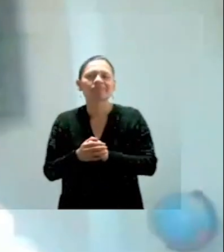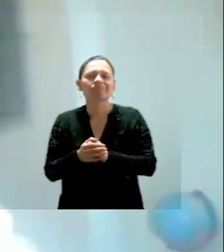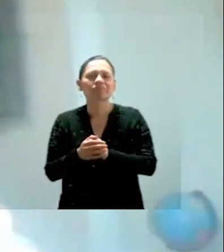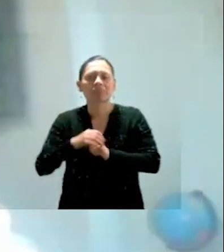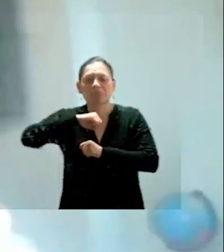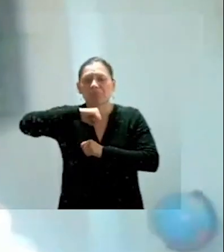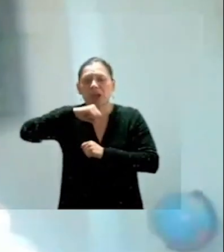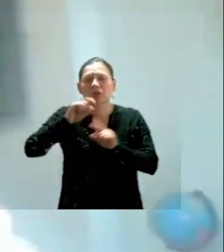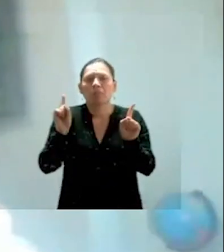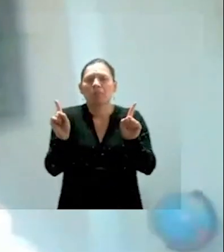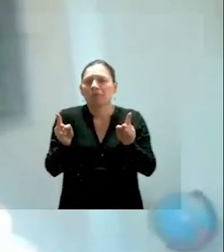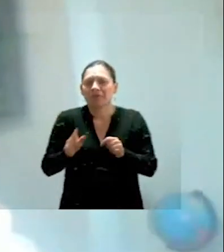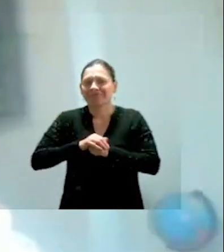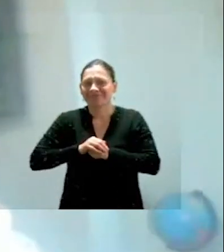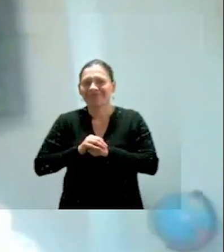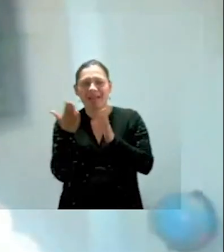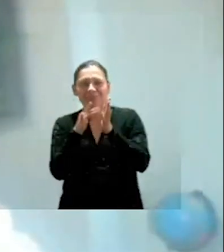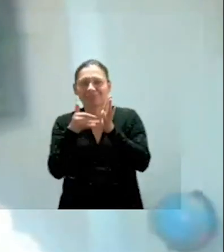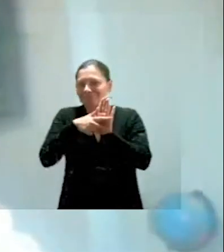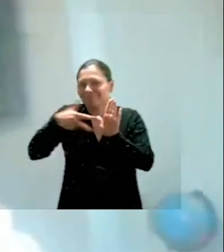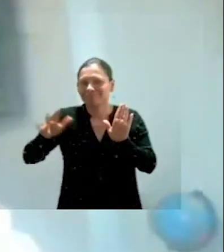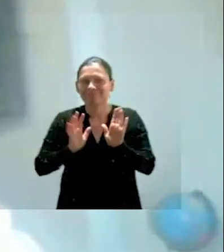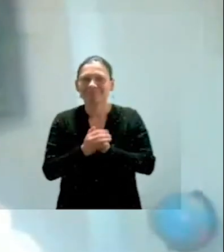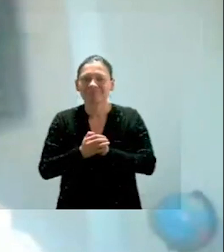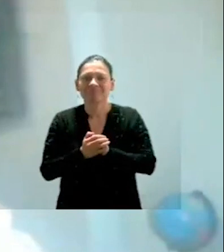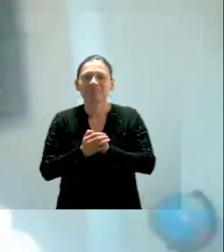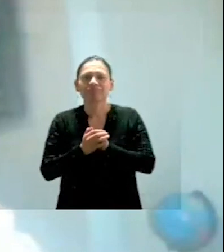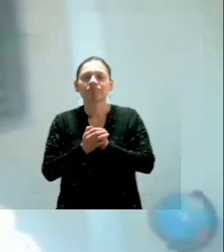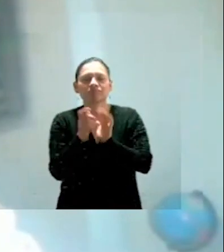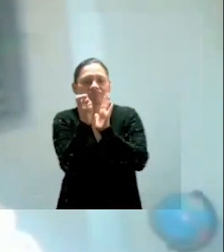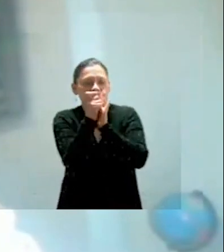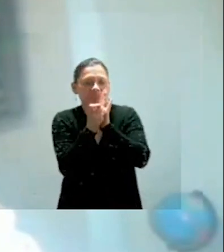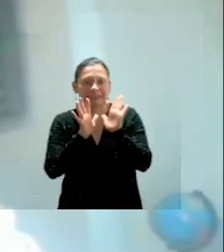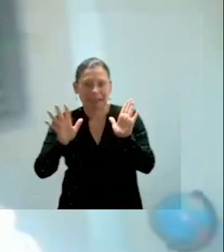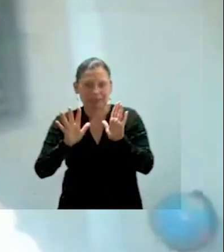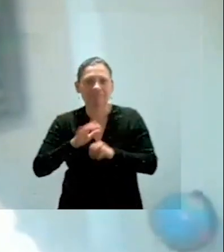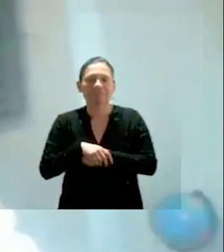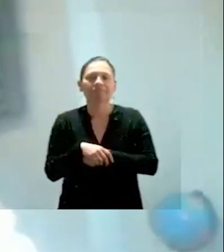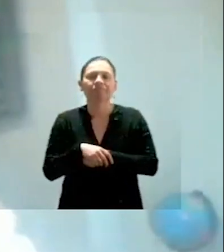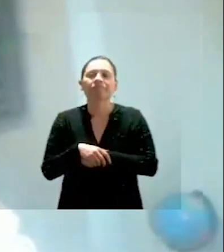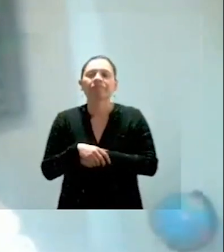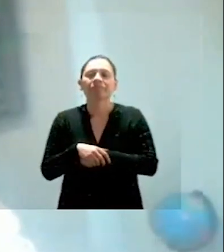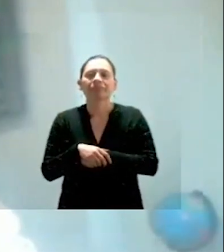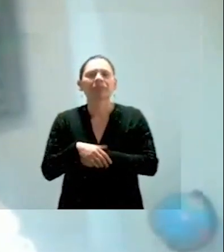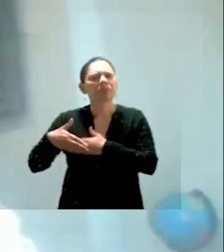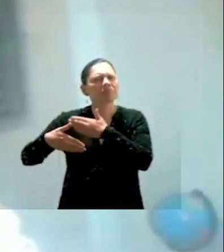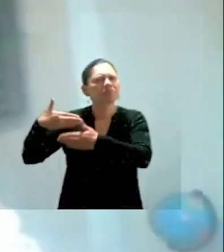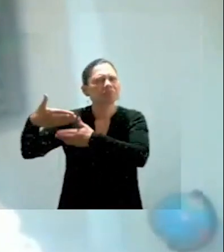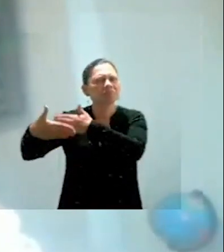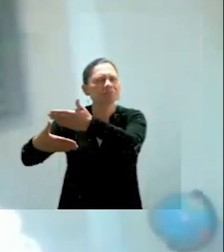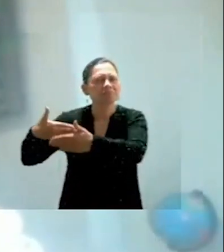esta noción de expansión de derechos ha ido de manera pretoriana